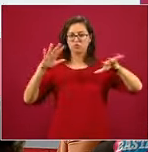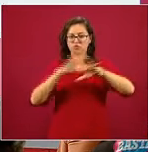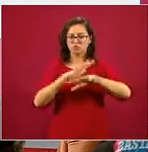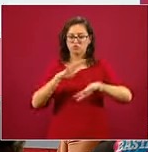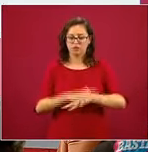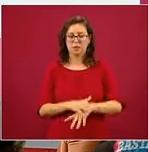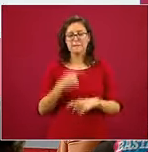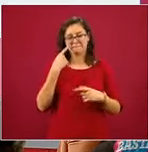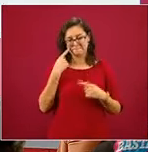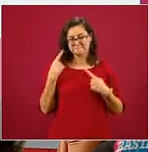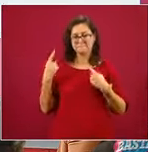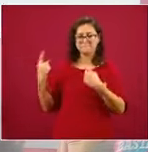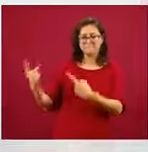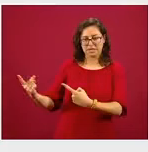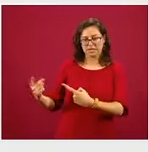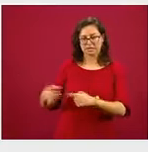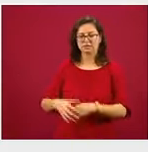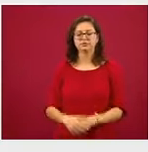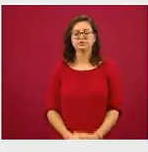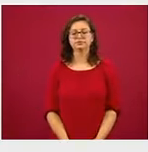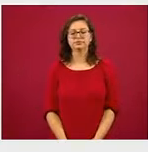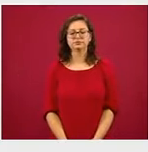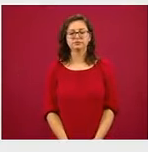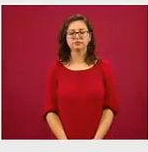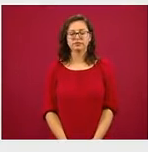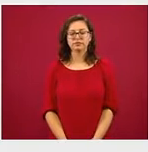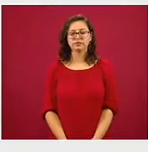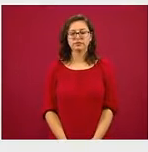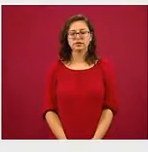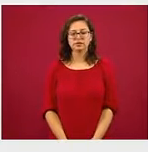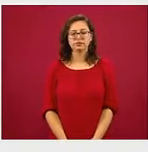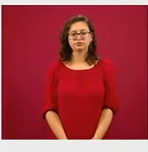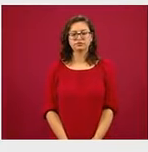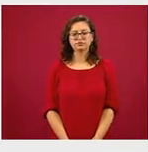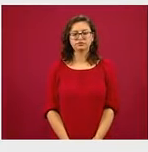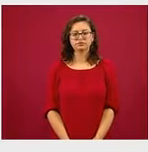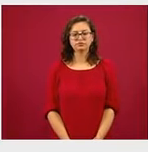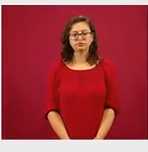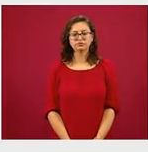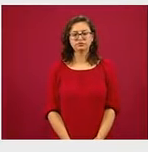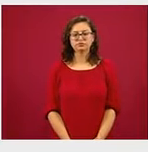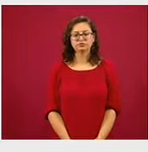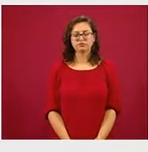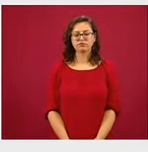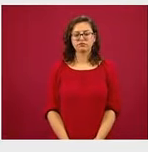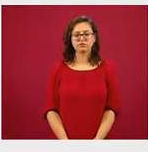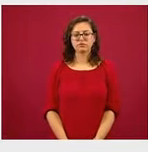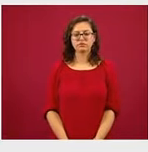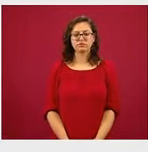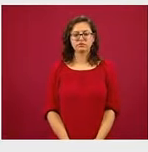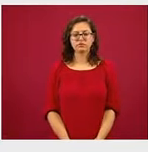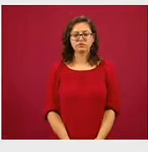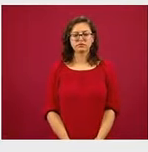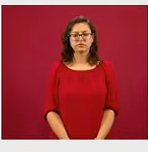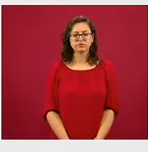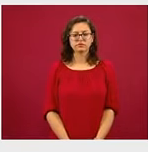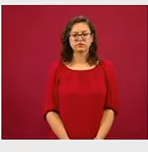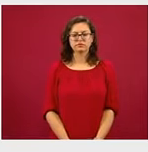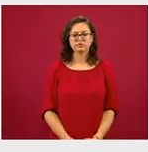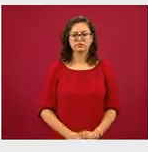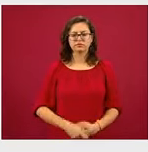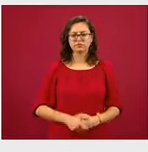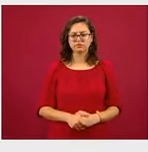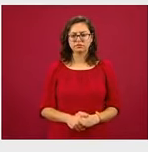10, todavía no tenemos casos. En la semana 11 empieza el primero en un municipio costero, luego se va dispersando de manera todavía